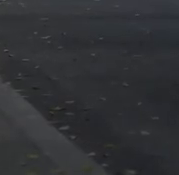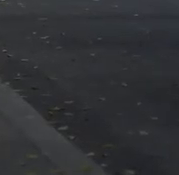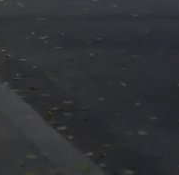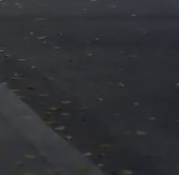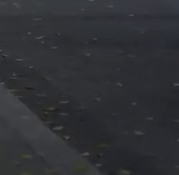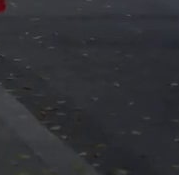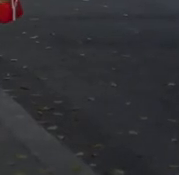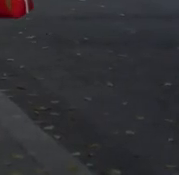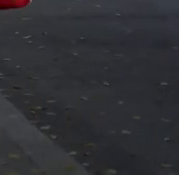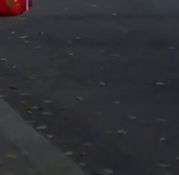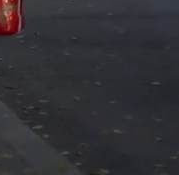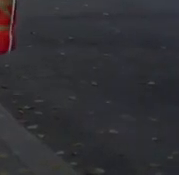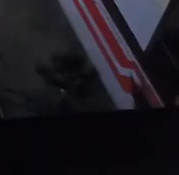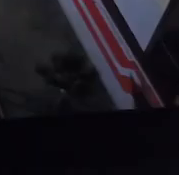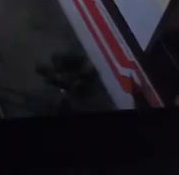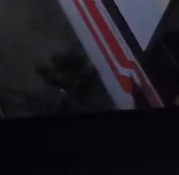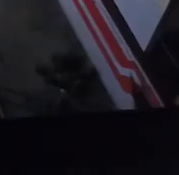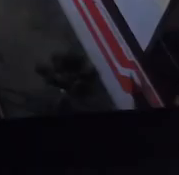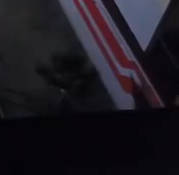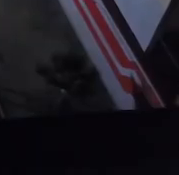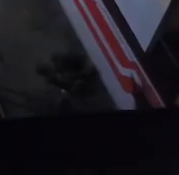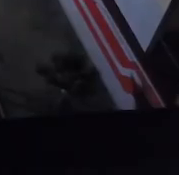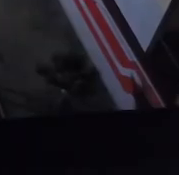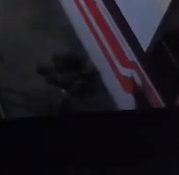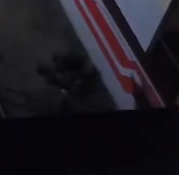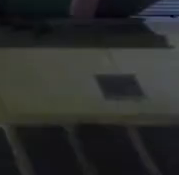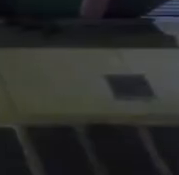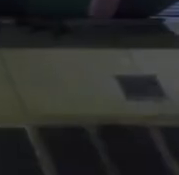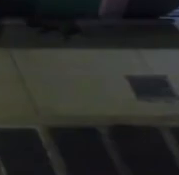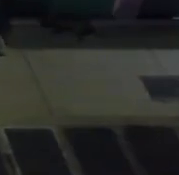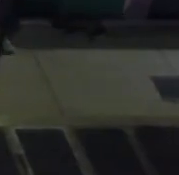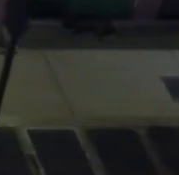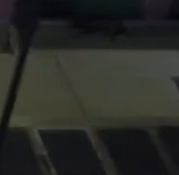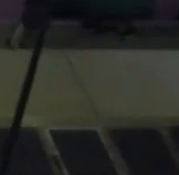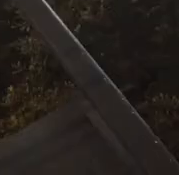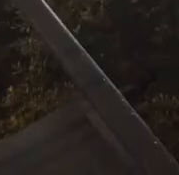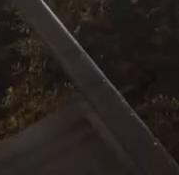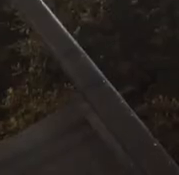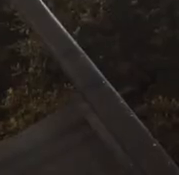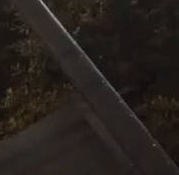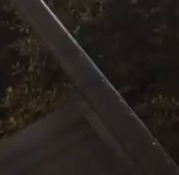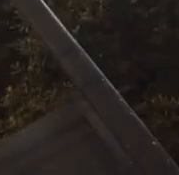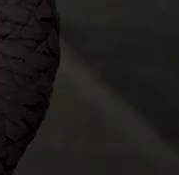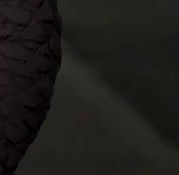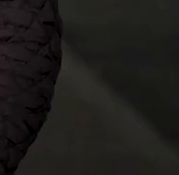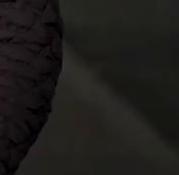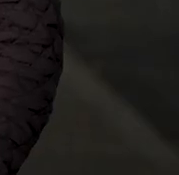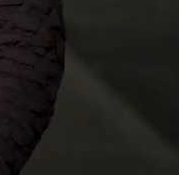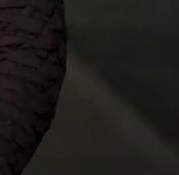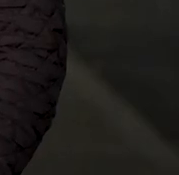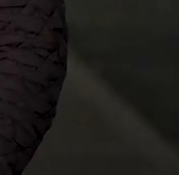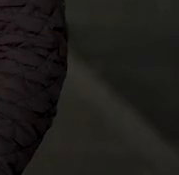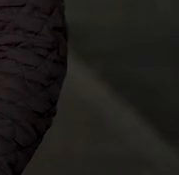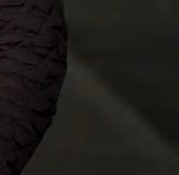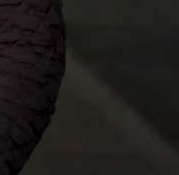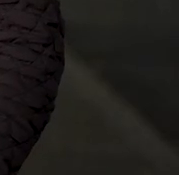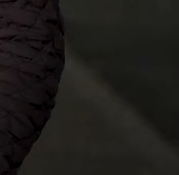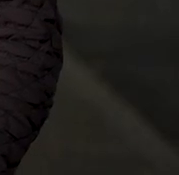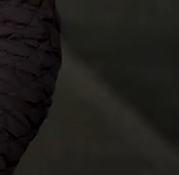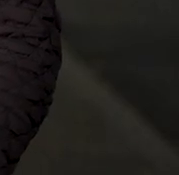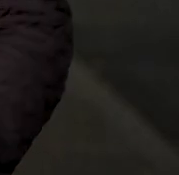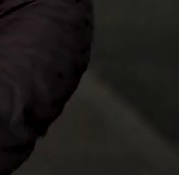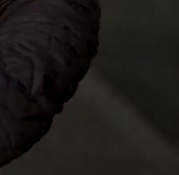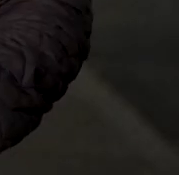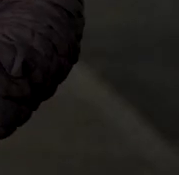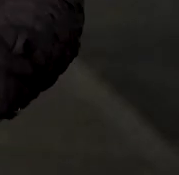se ve un poco más de gente, que salen por más seguridad por las lámparas que ya las pusieron. Que sigan con este proyecto y